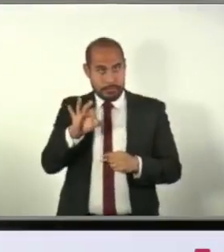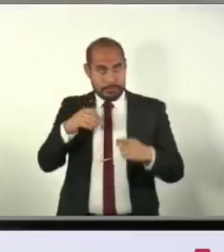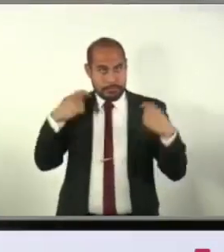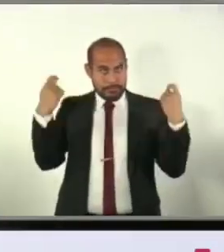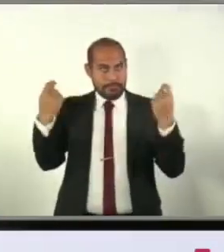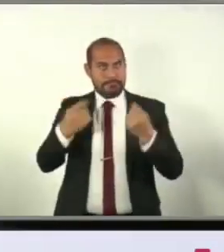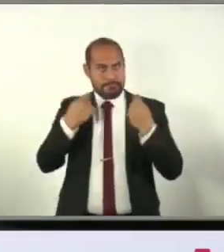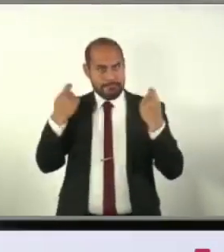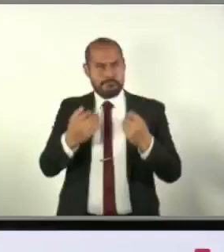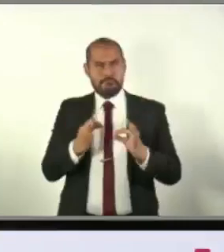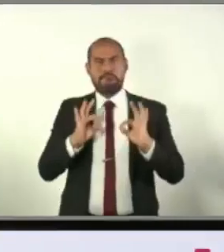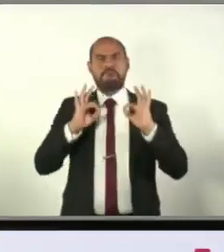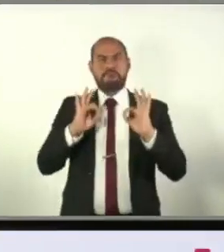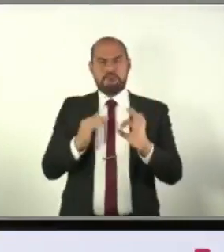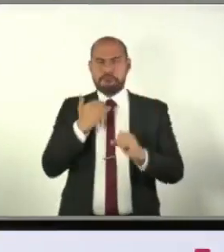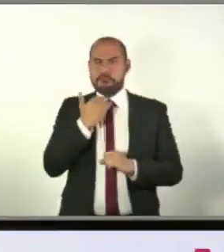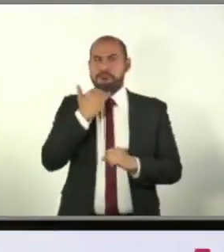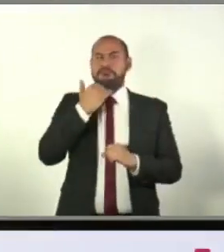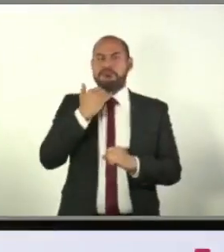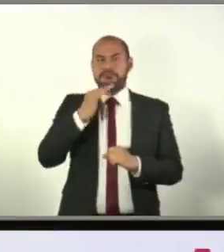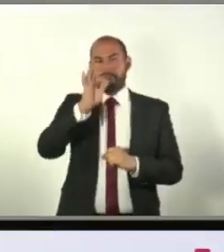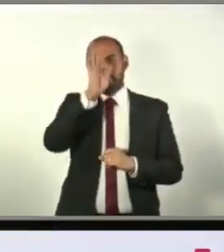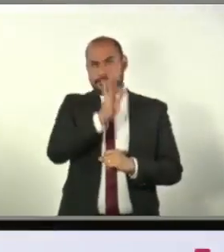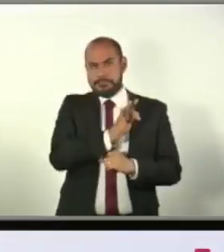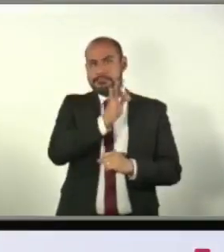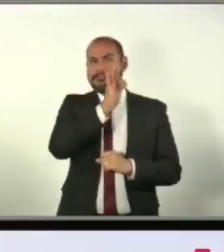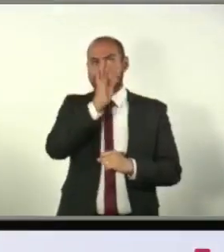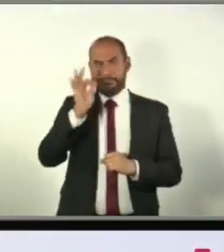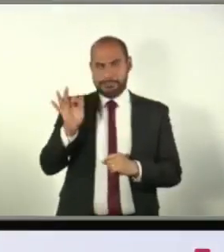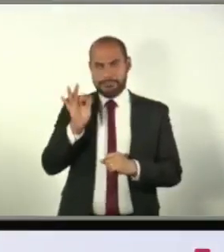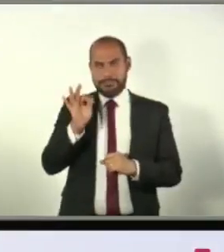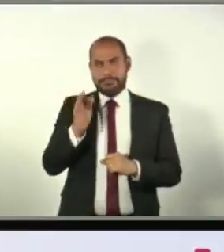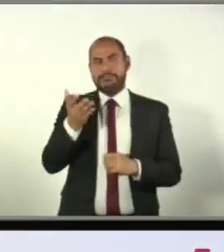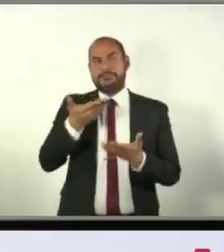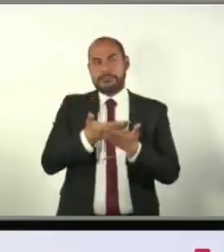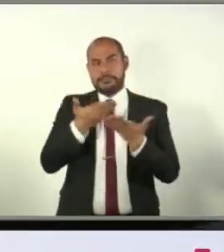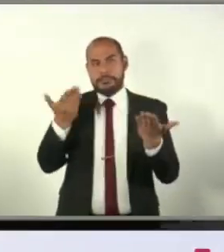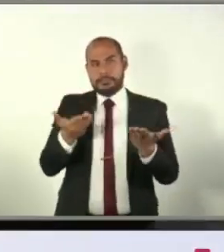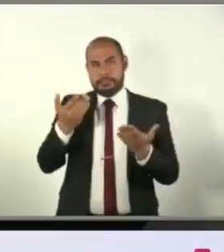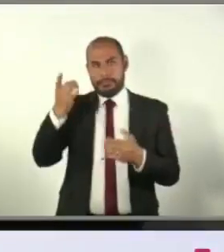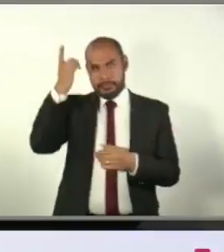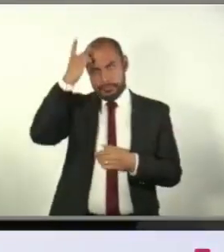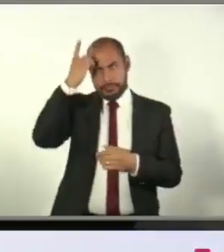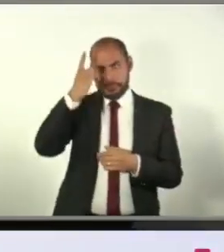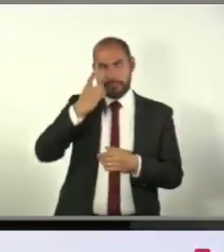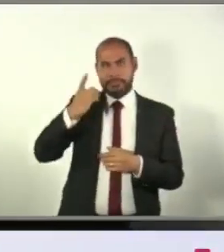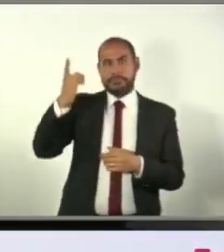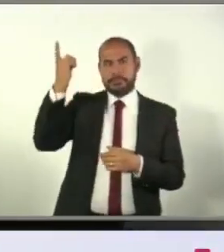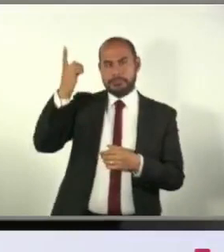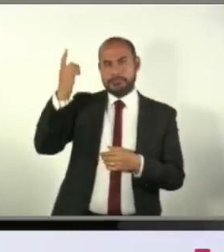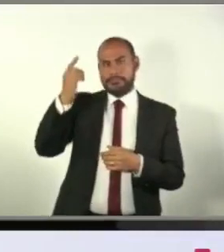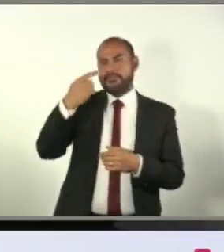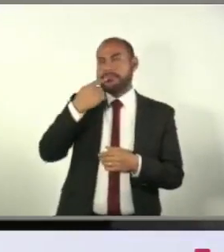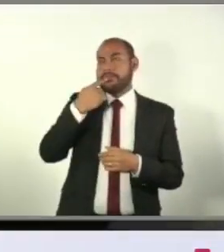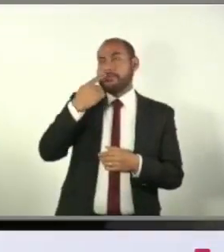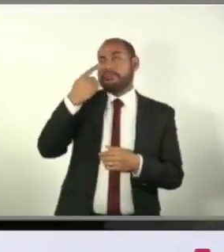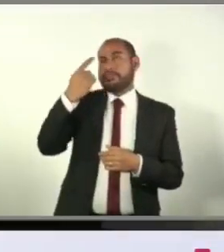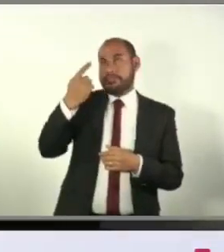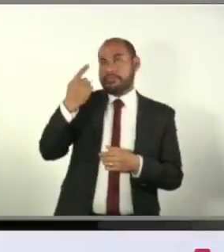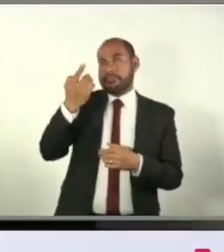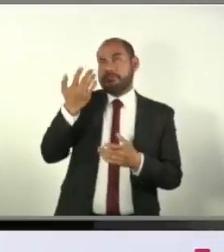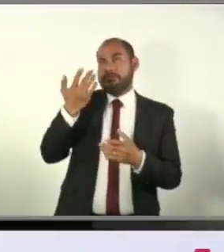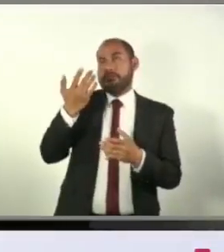dignamente esta misa, pidamos perdón a Dios por las veces que no hemos